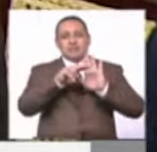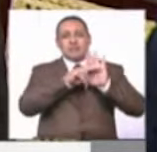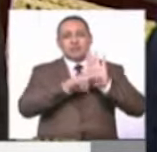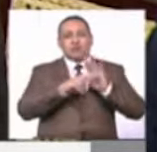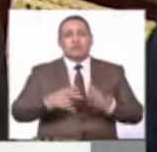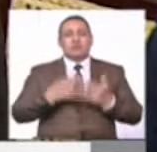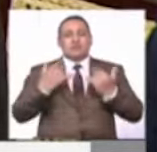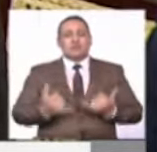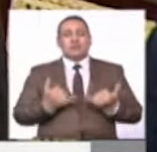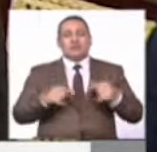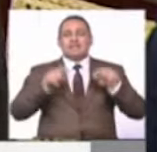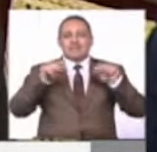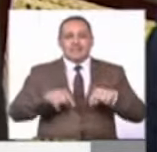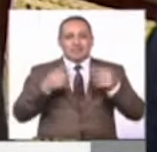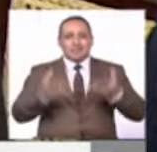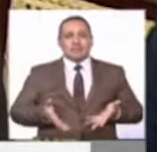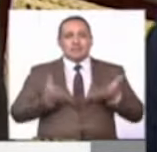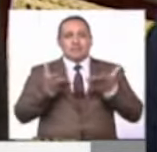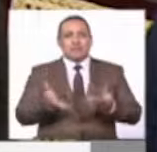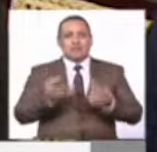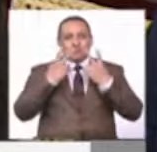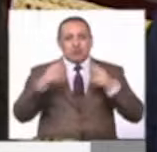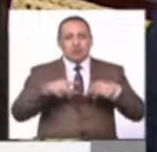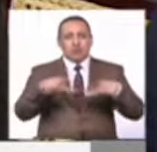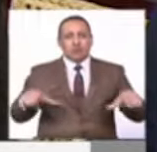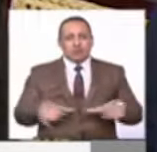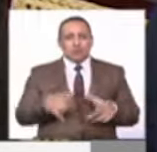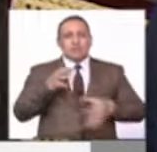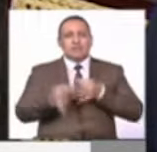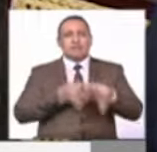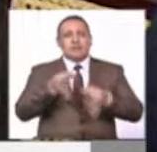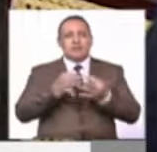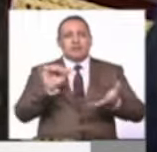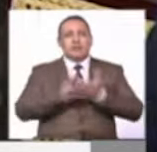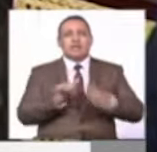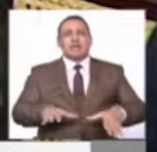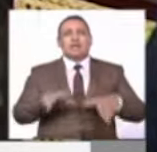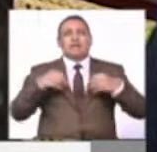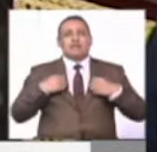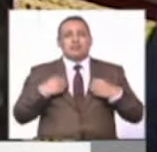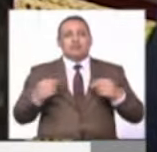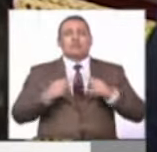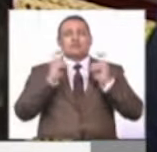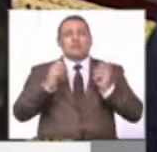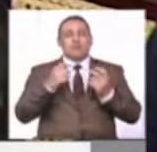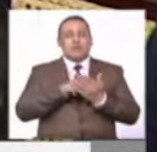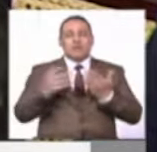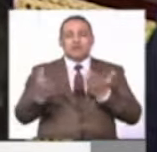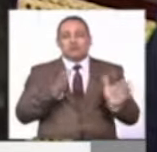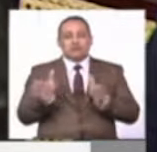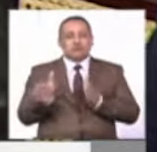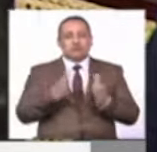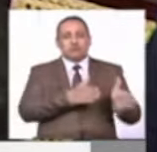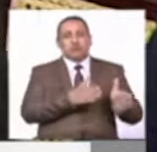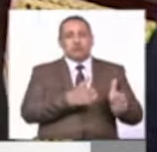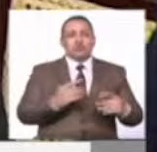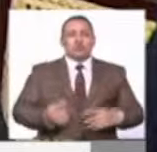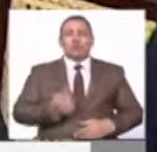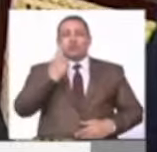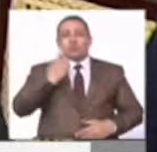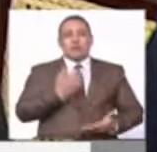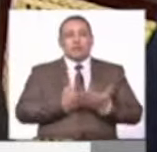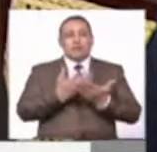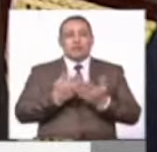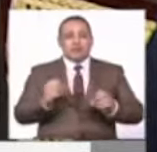actuales dejan un espacio de interpretación que admiten ambas posibilidades lo único